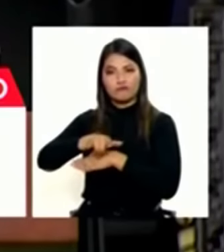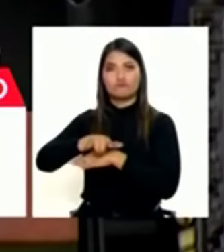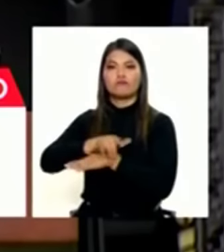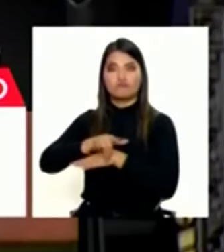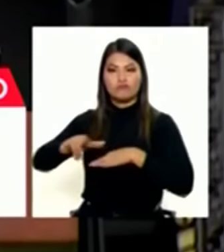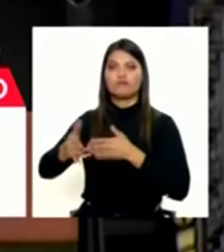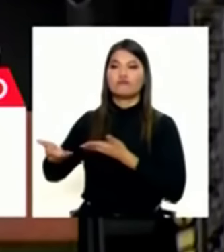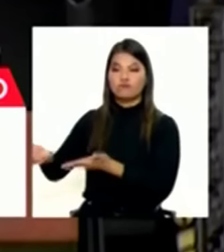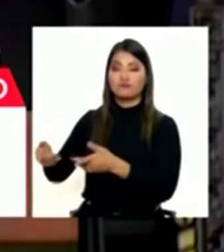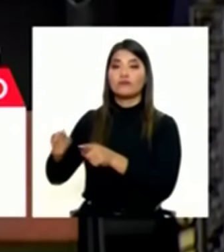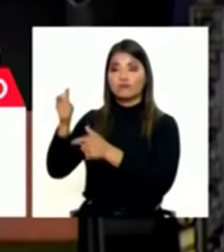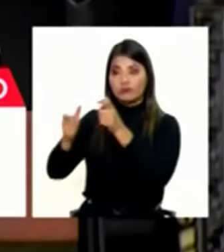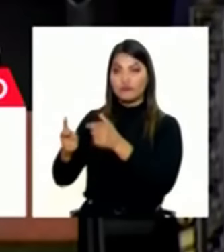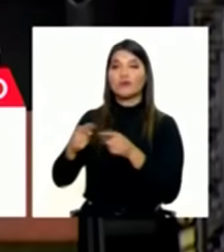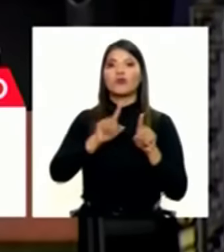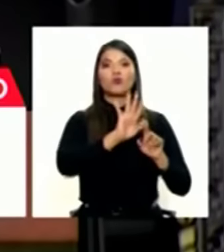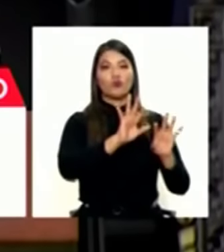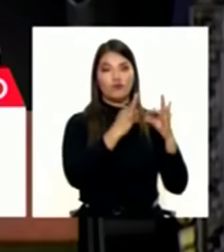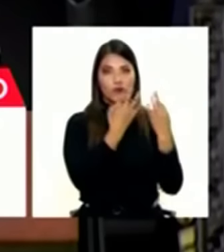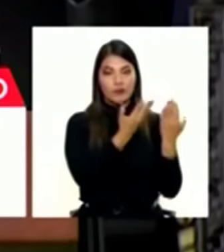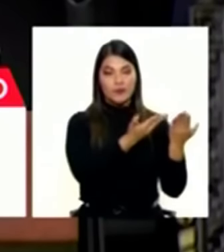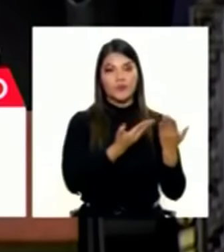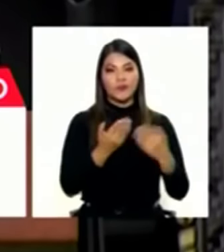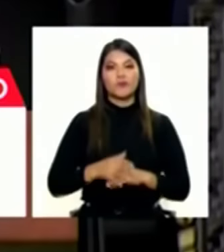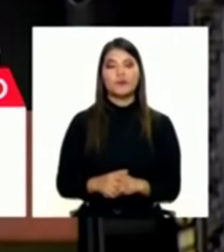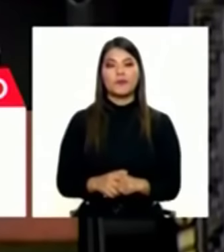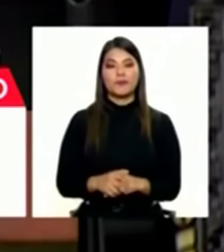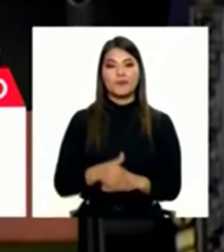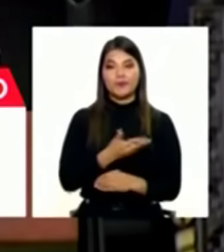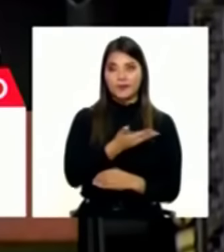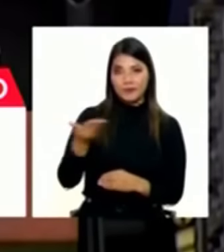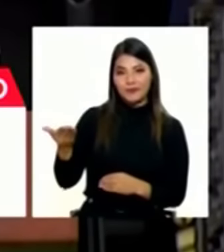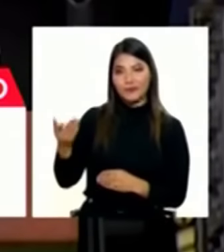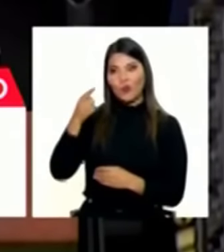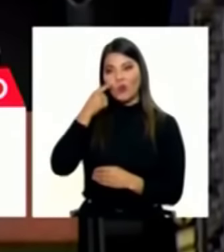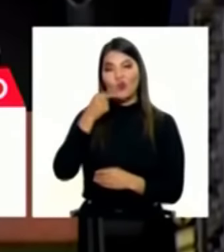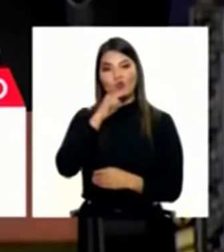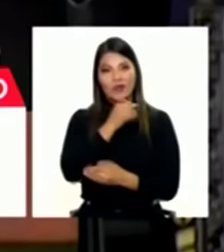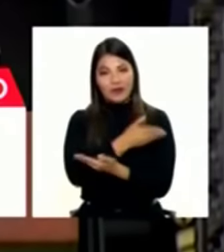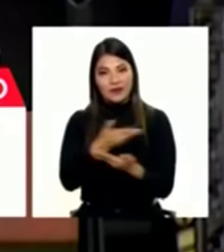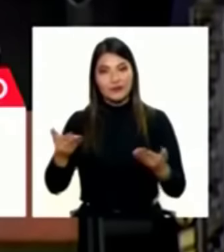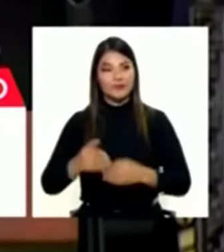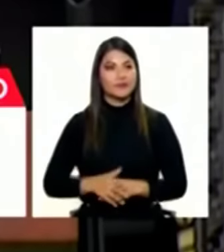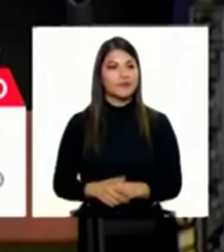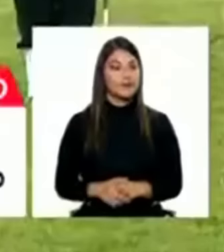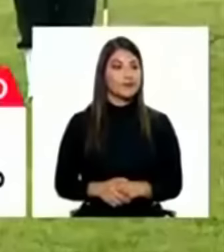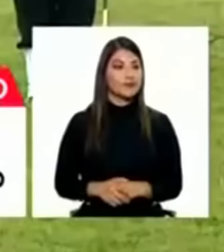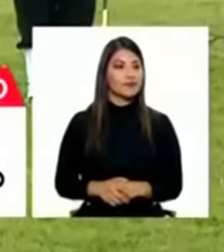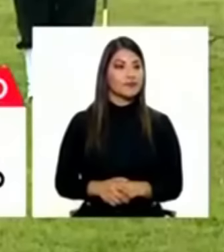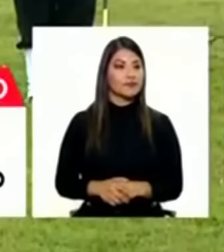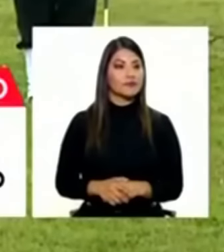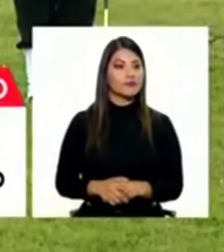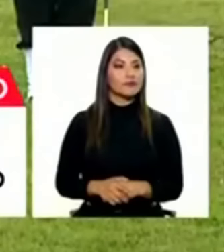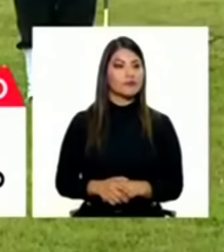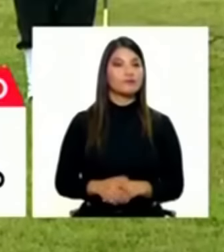y sus distinguidas familias, señoras y señores. Agrupamiento,